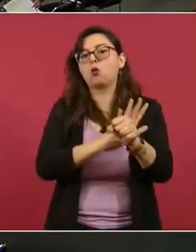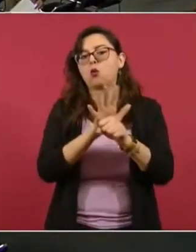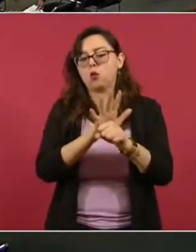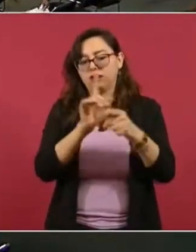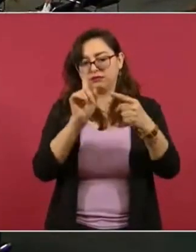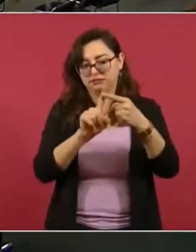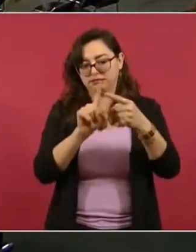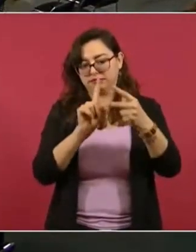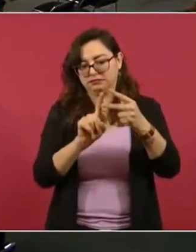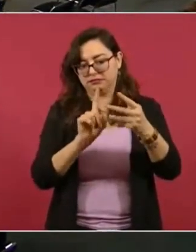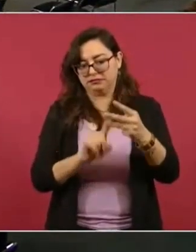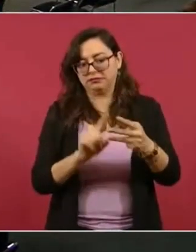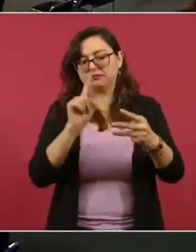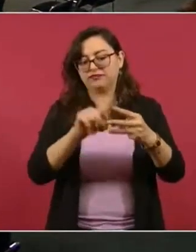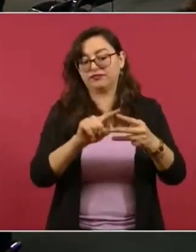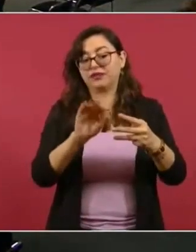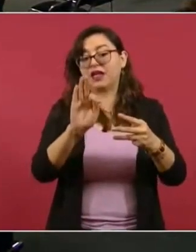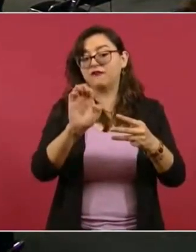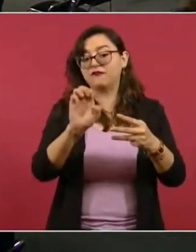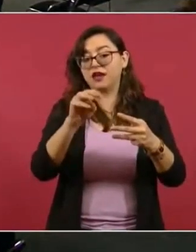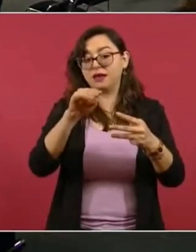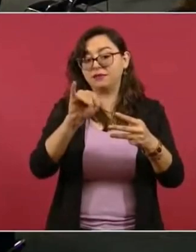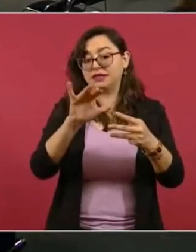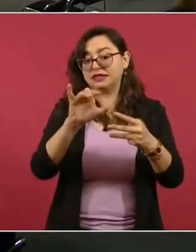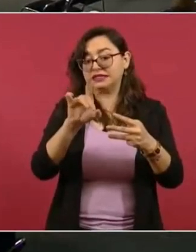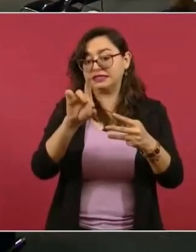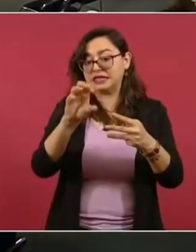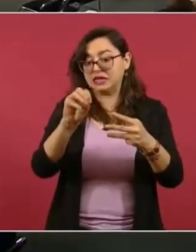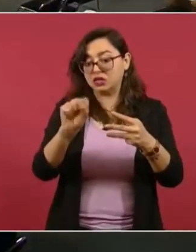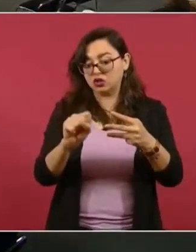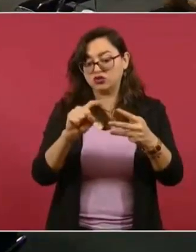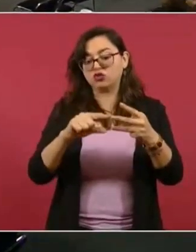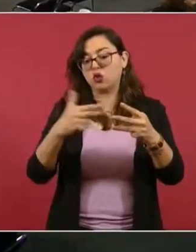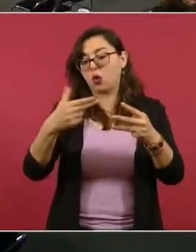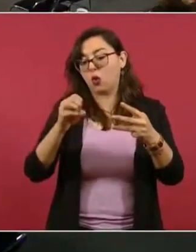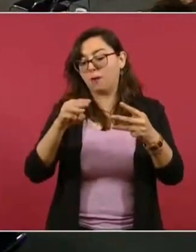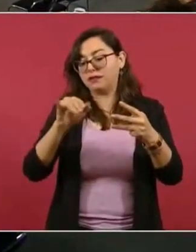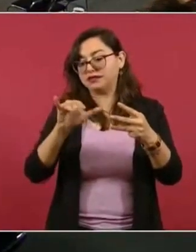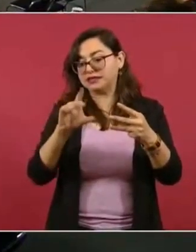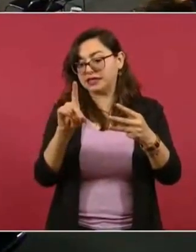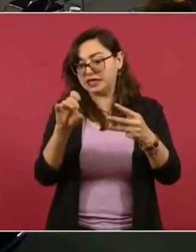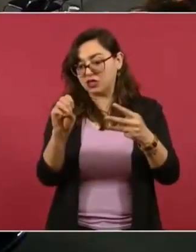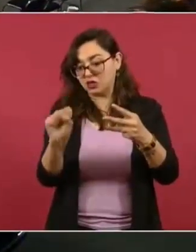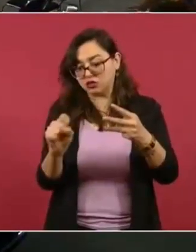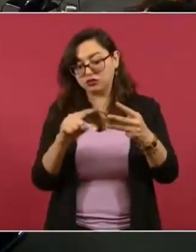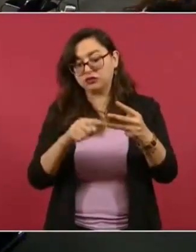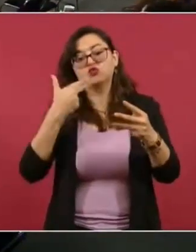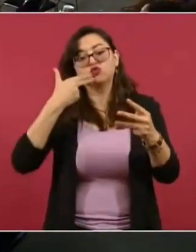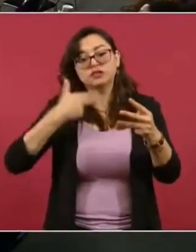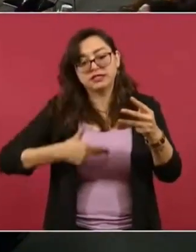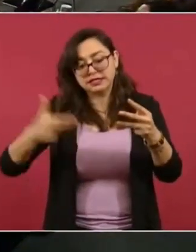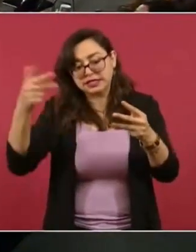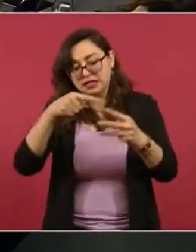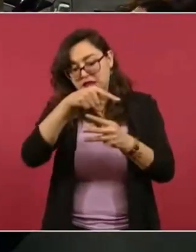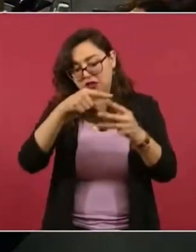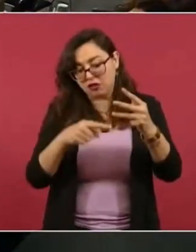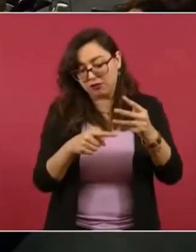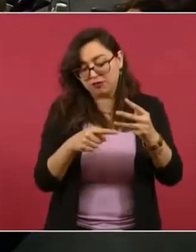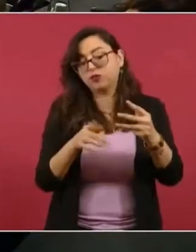en verdad comenzó con nosotros Porque antes